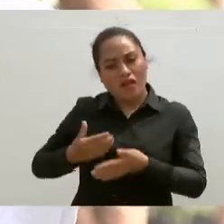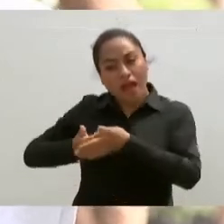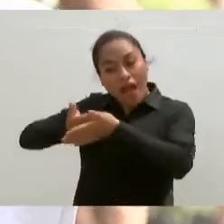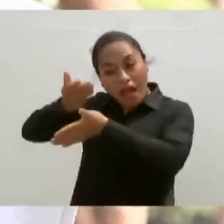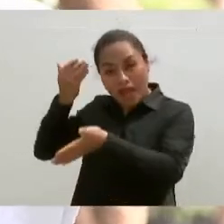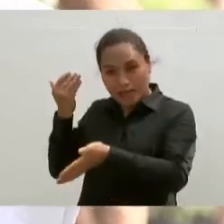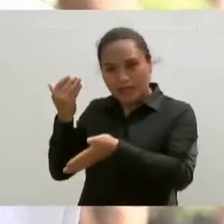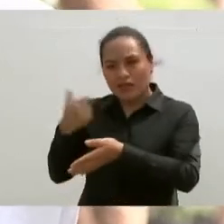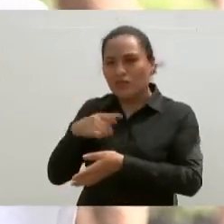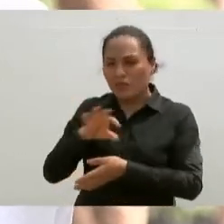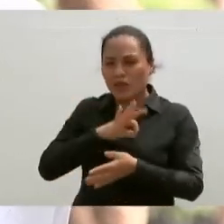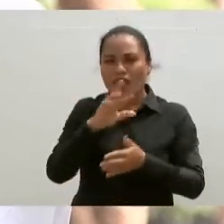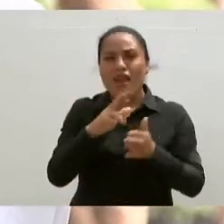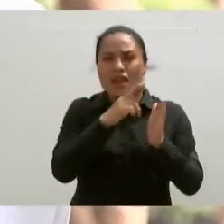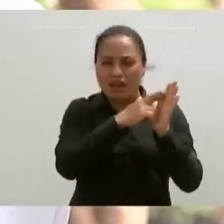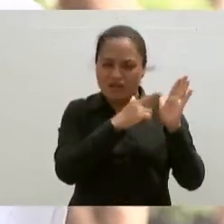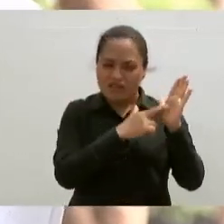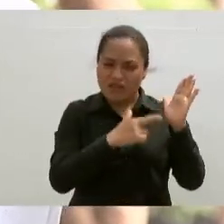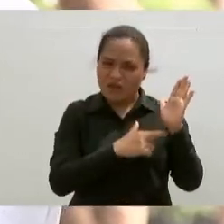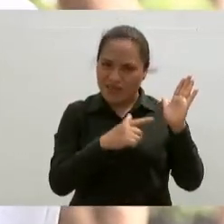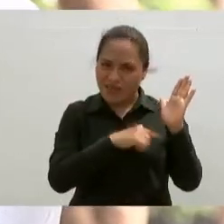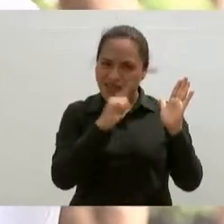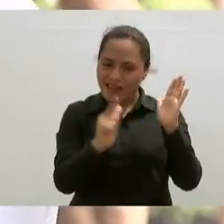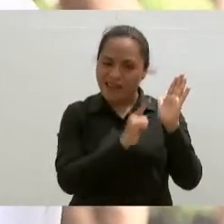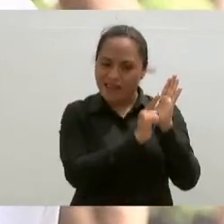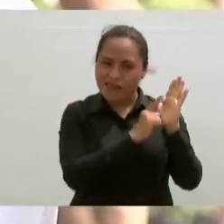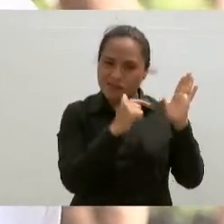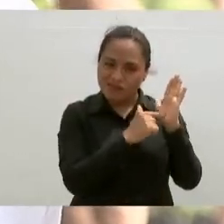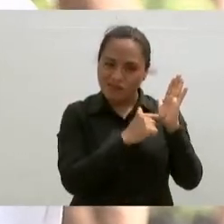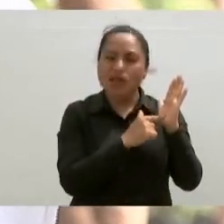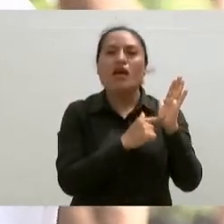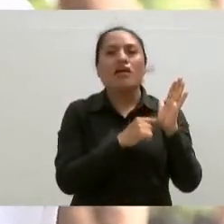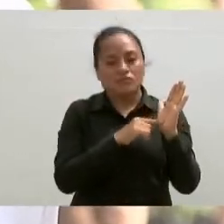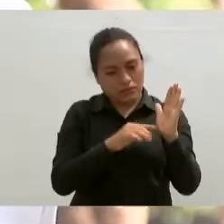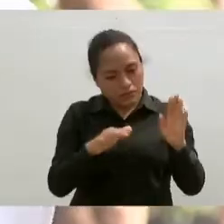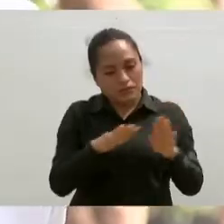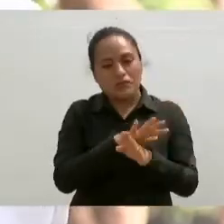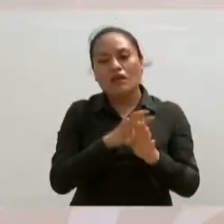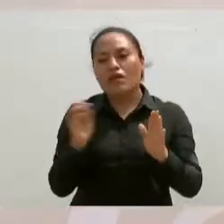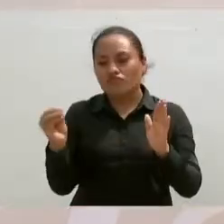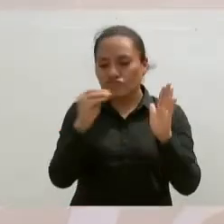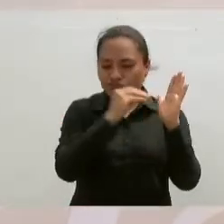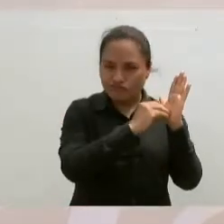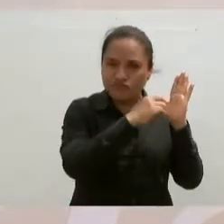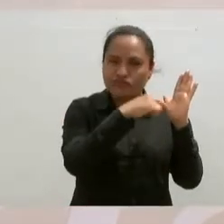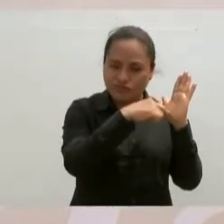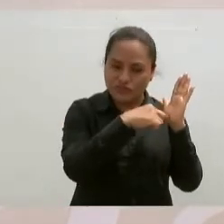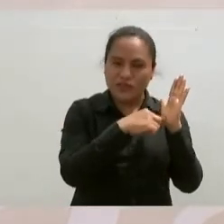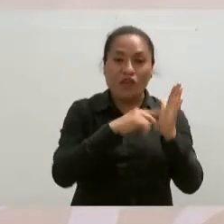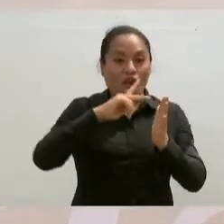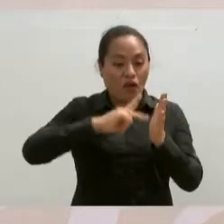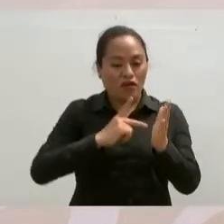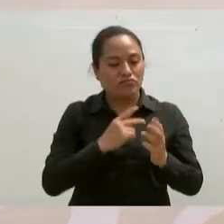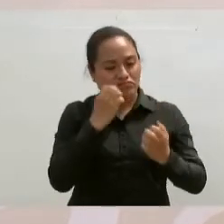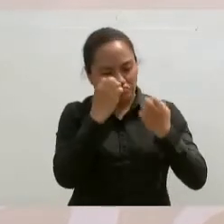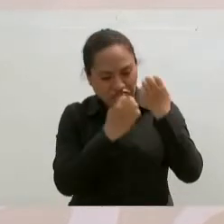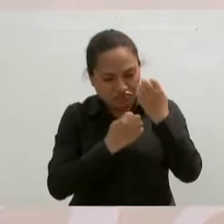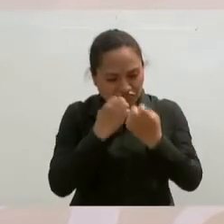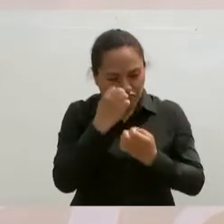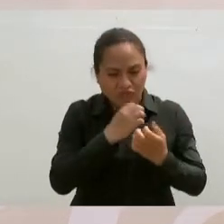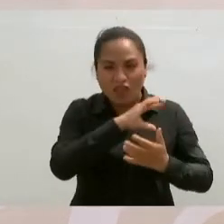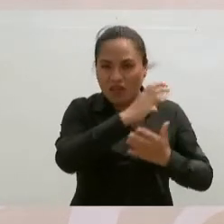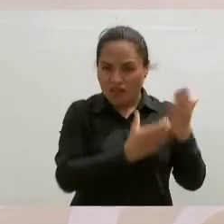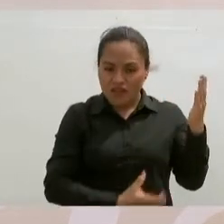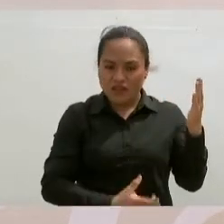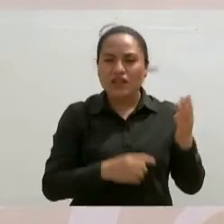que se jubilaran con más edad. Y ya ahora que hubo la revisión del contrato, le di